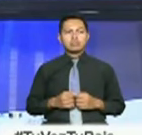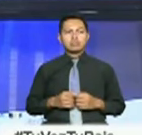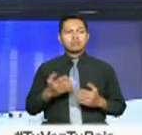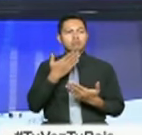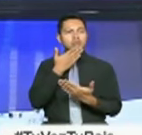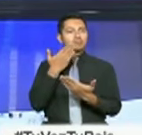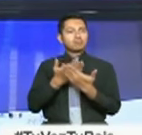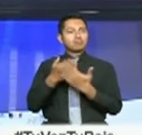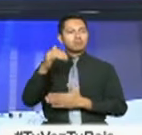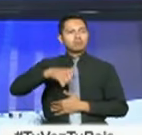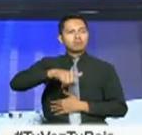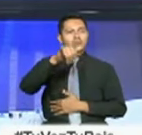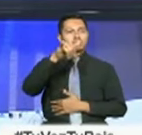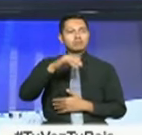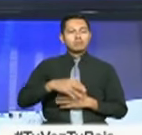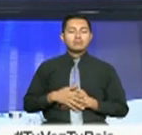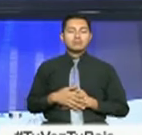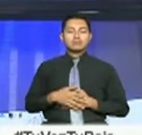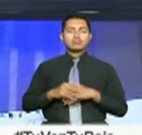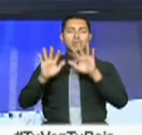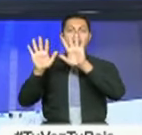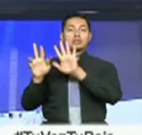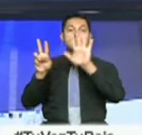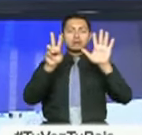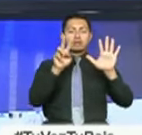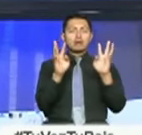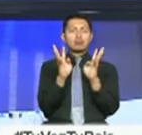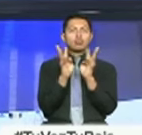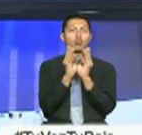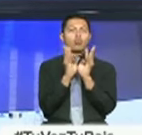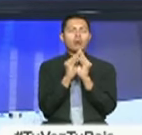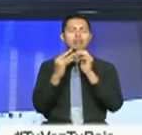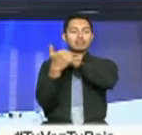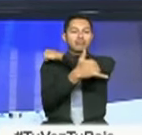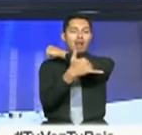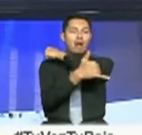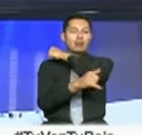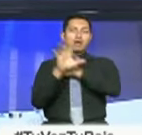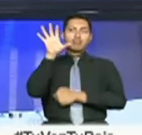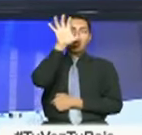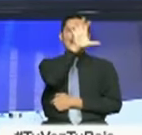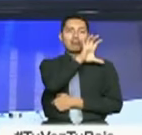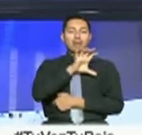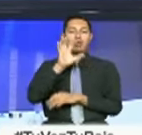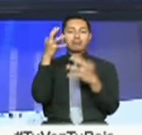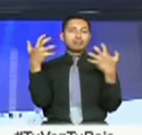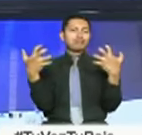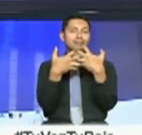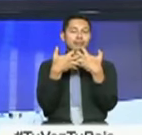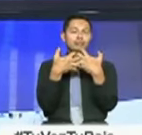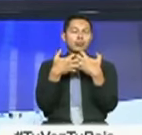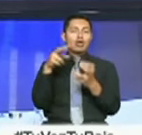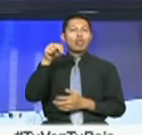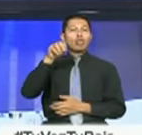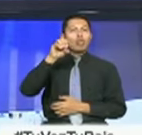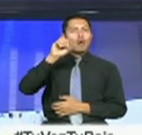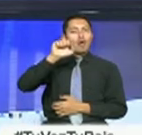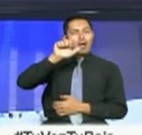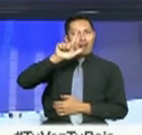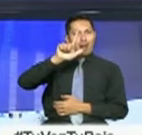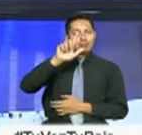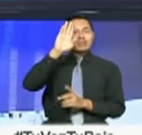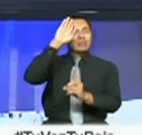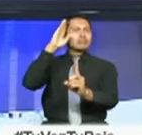Gracias por continuar con nosotros. La 17ª cumbre del Movimiento de Países No Alineados, MNOAL, se centrará en la promoción y defensa de la